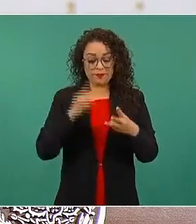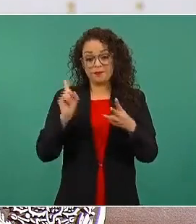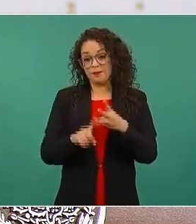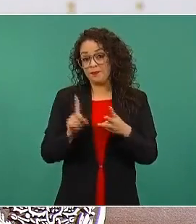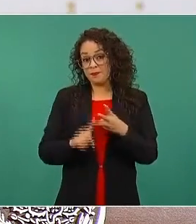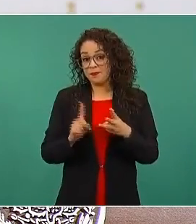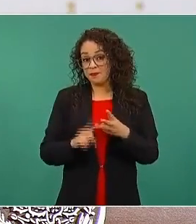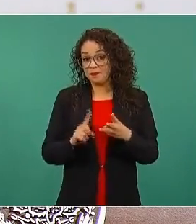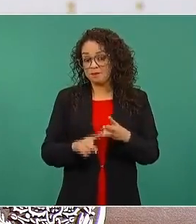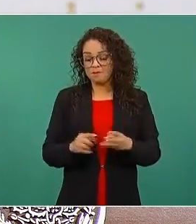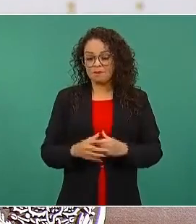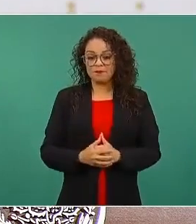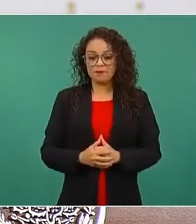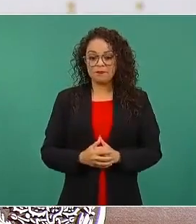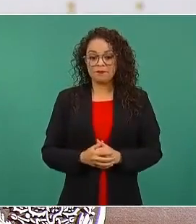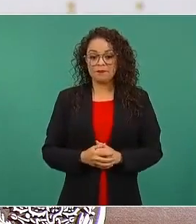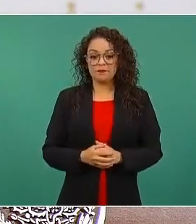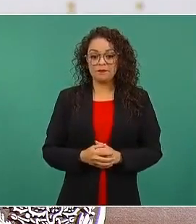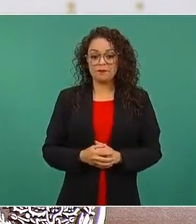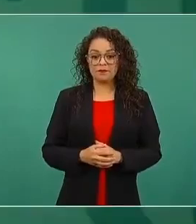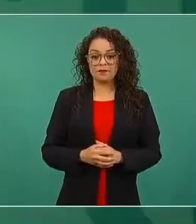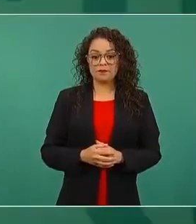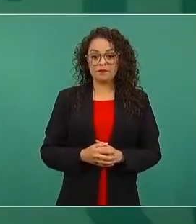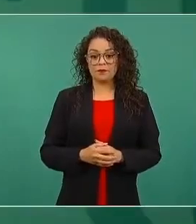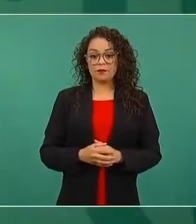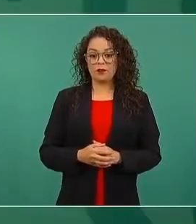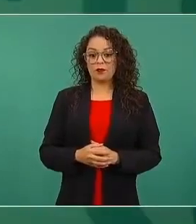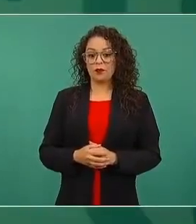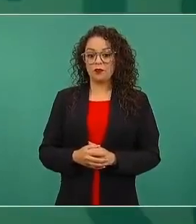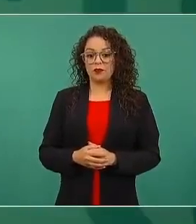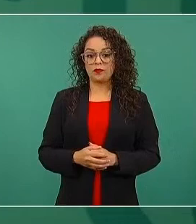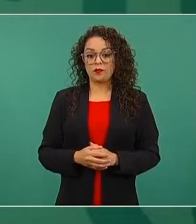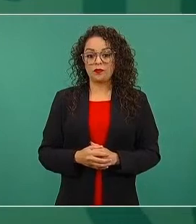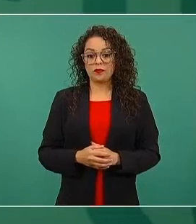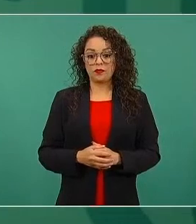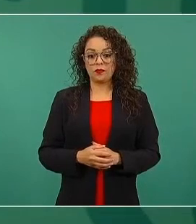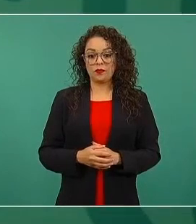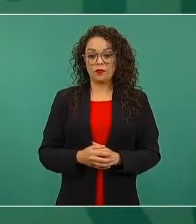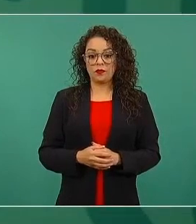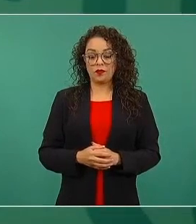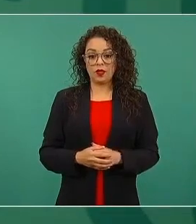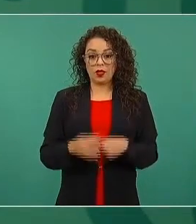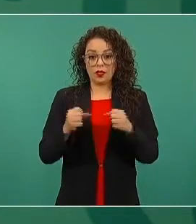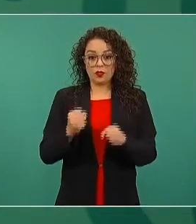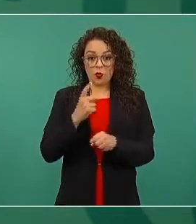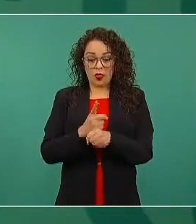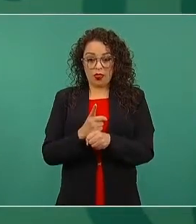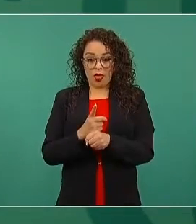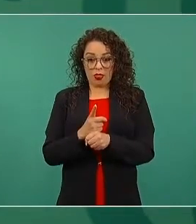ya no hay en seguridad pública nadie como García Luna.